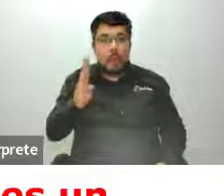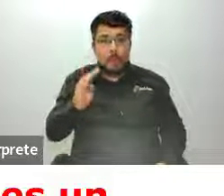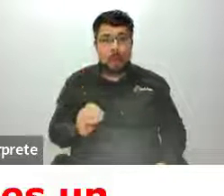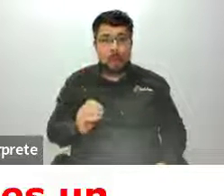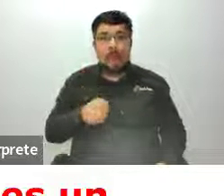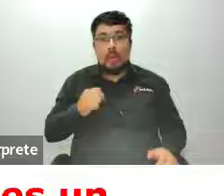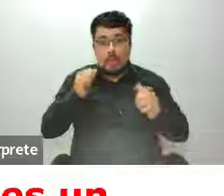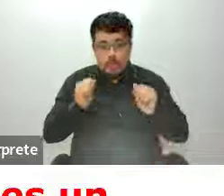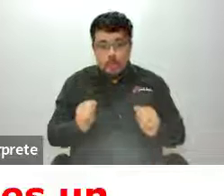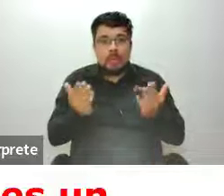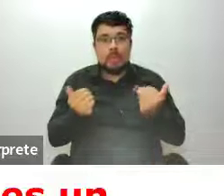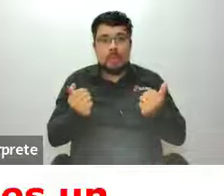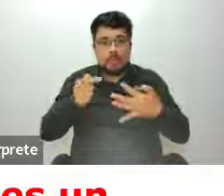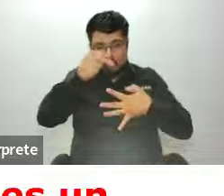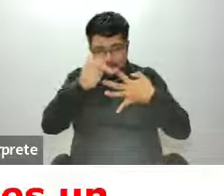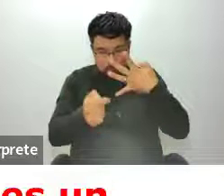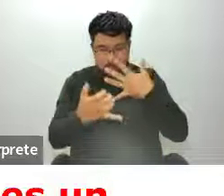recursos, ¿no?